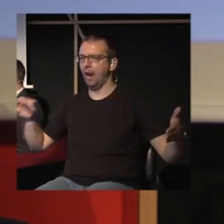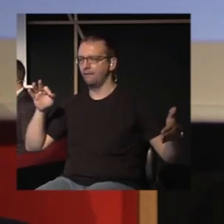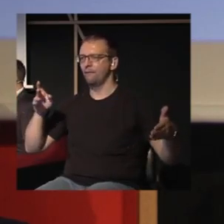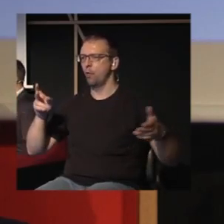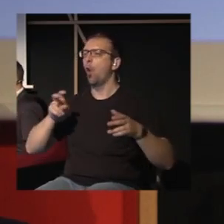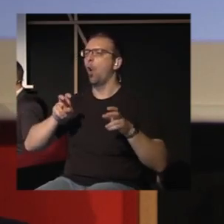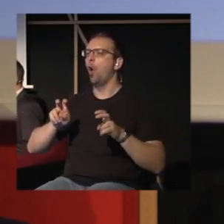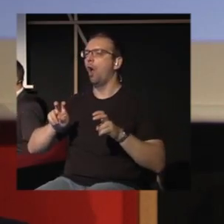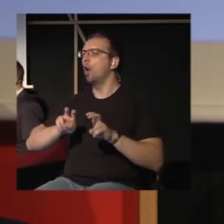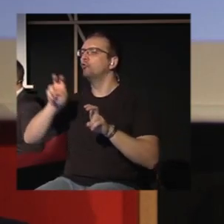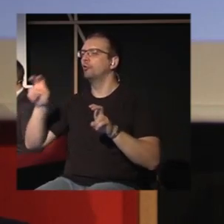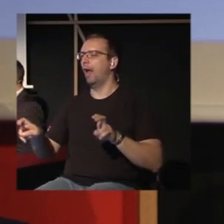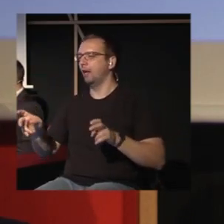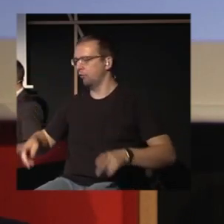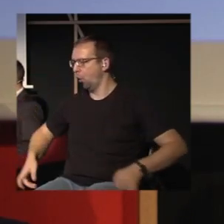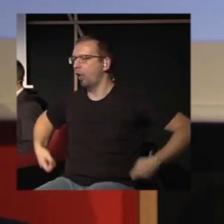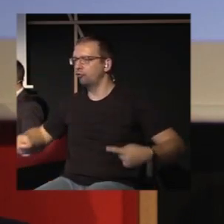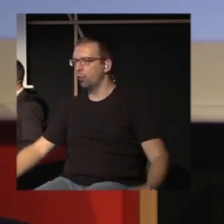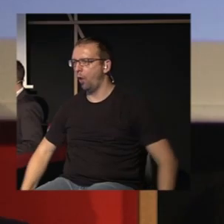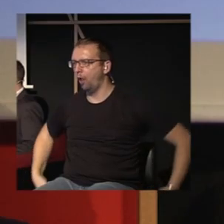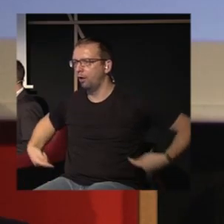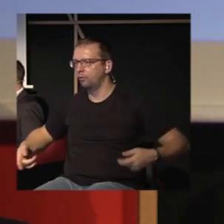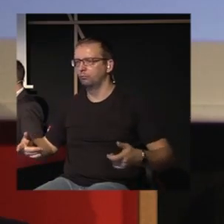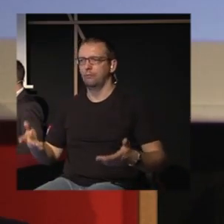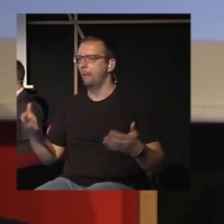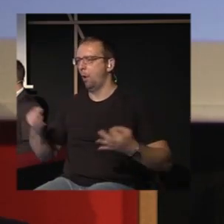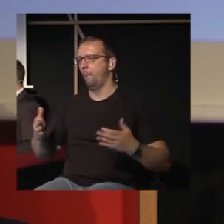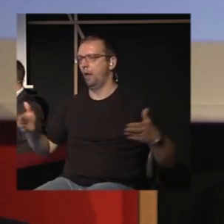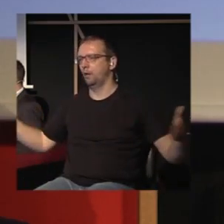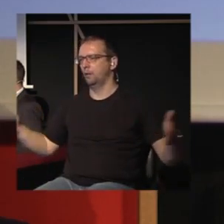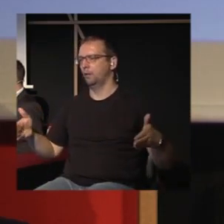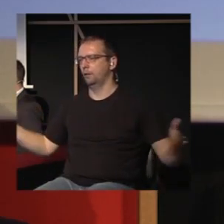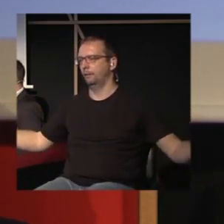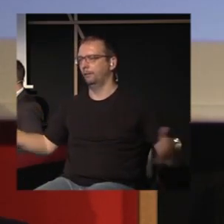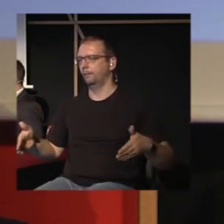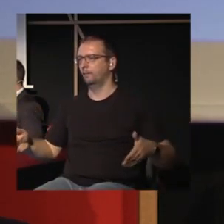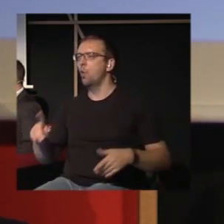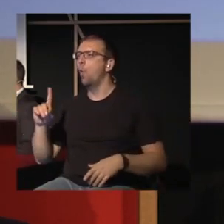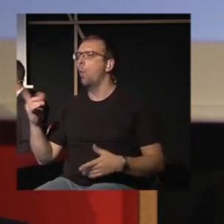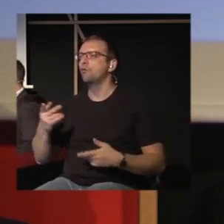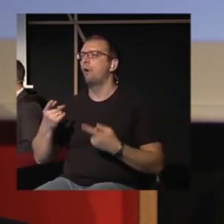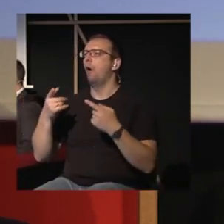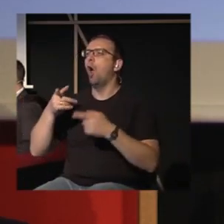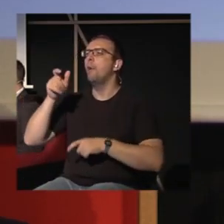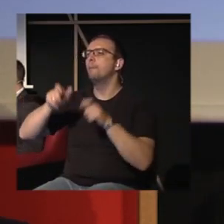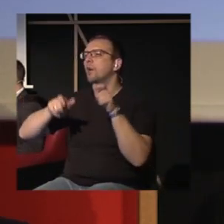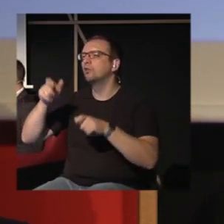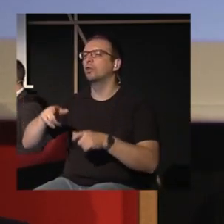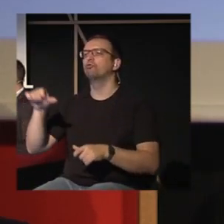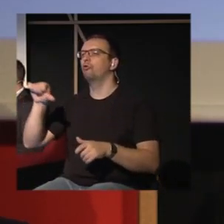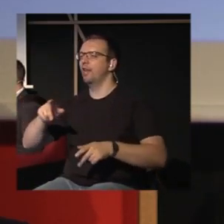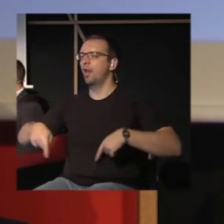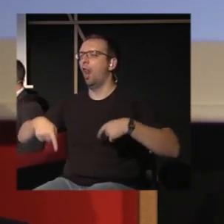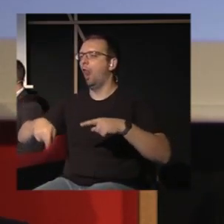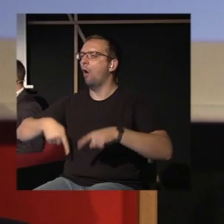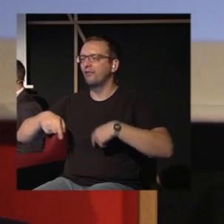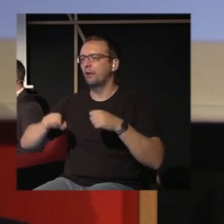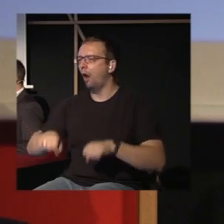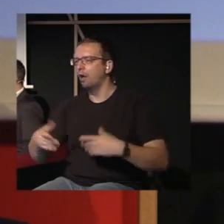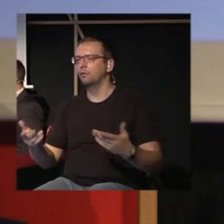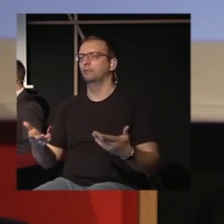personas con movilidad reducida, pero hay muchas más discapacidades en nuestro estadio, intelectual, sensorial, y todas, cada una de ellas también